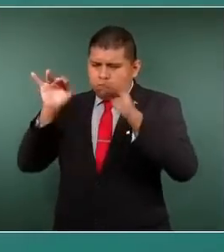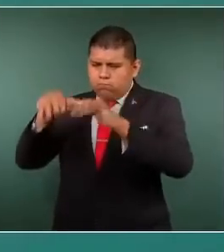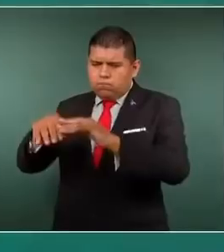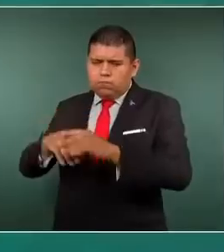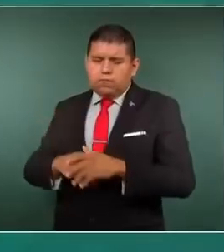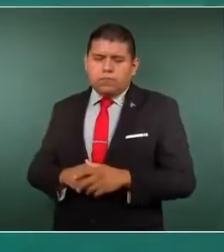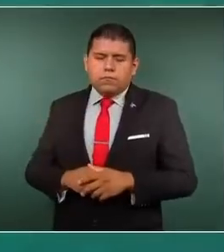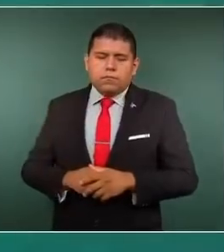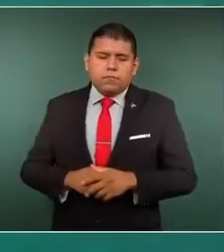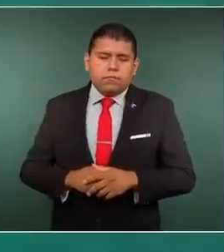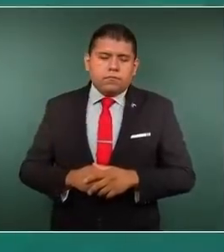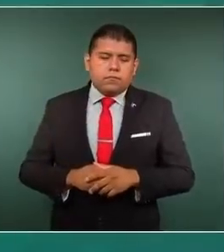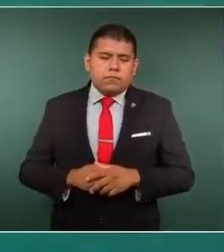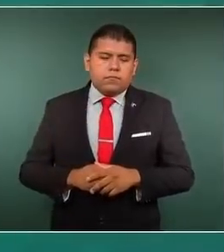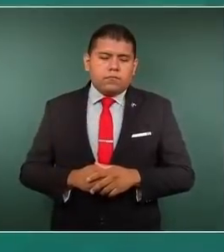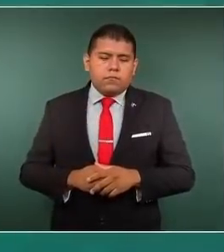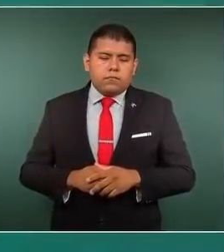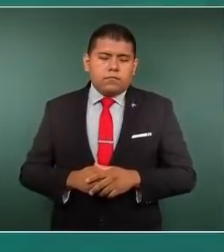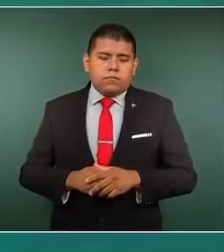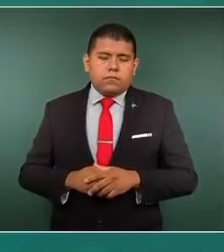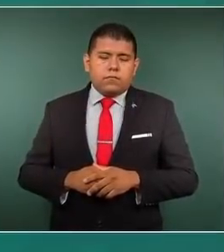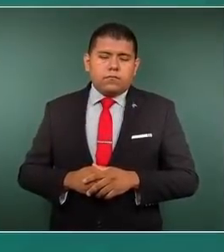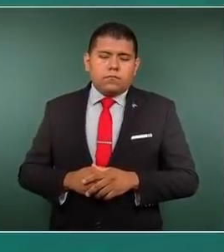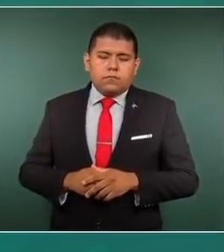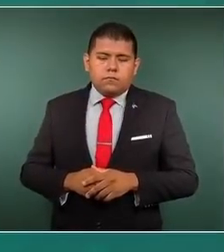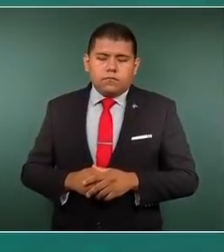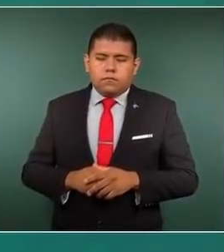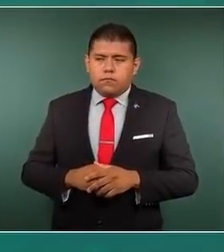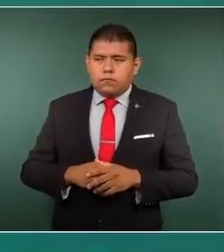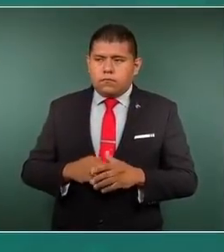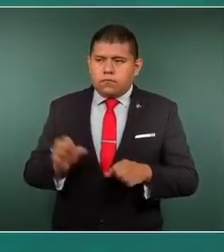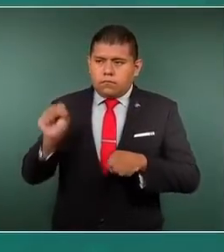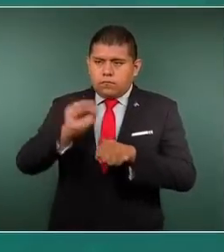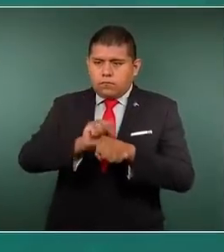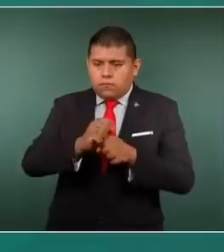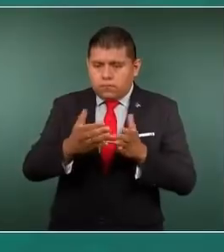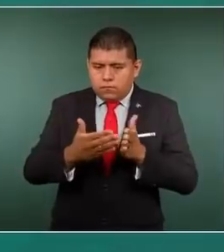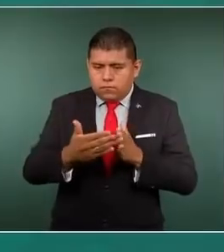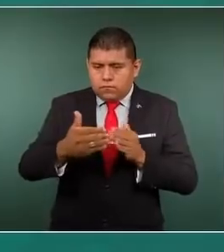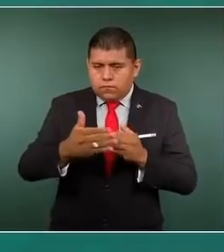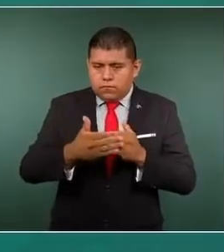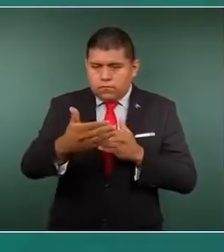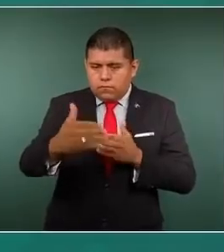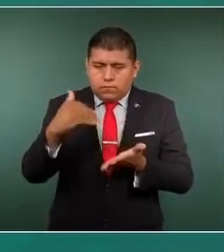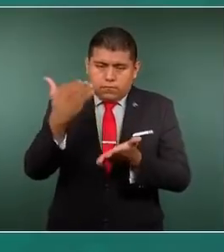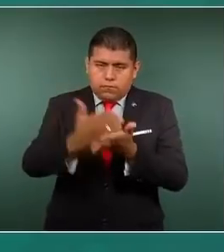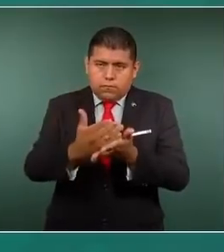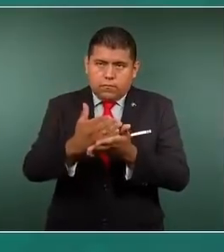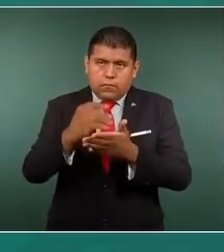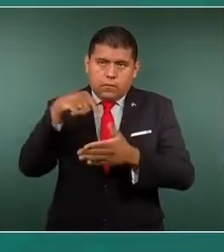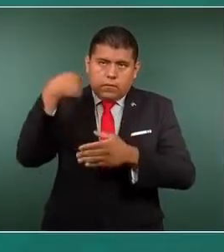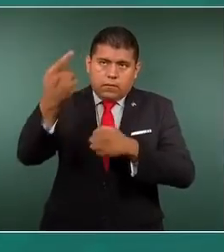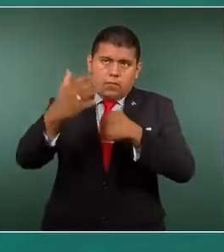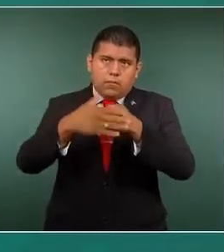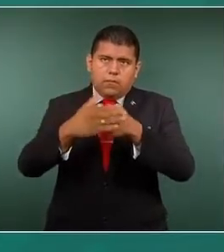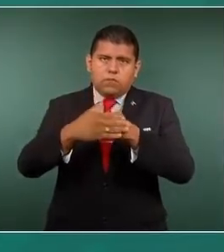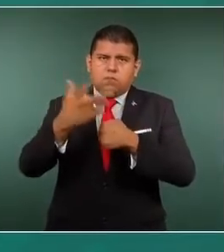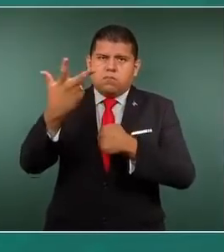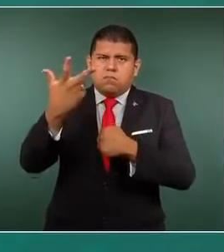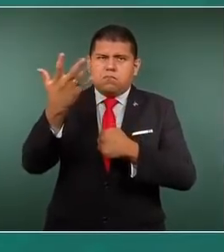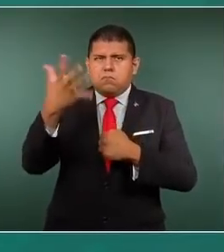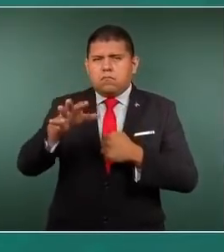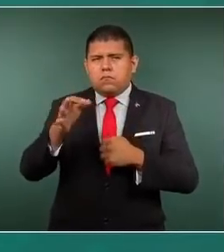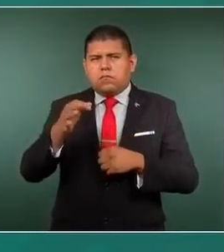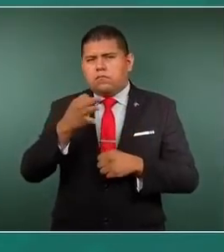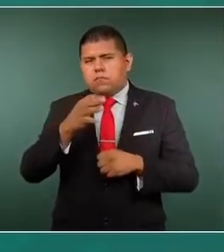creo que terminando esta semana la la próxima así como el 8 10 días